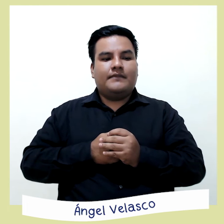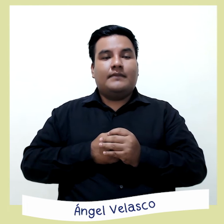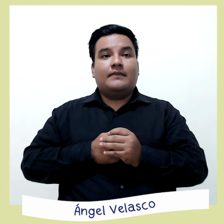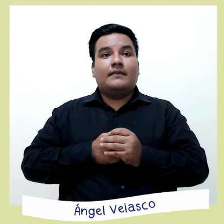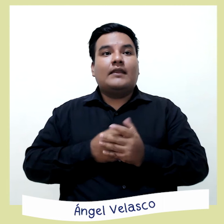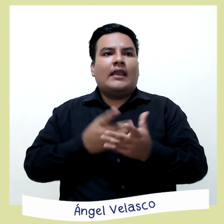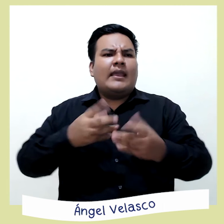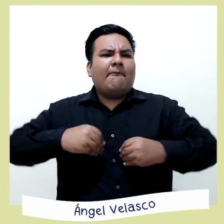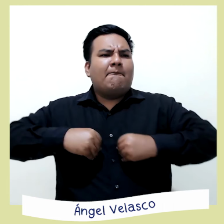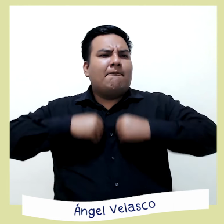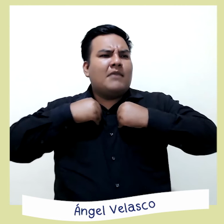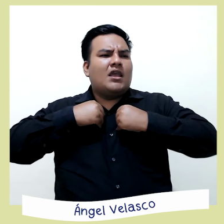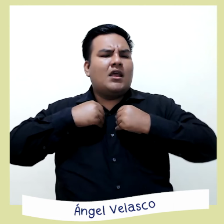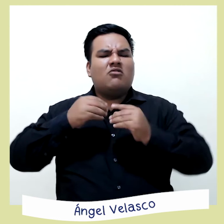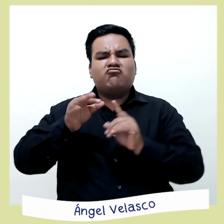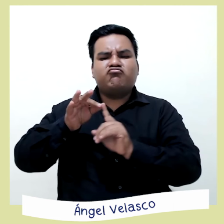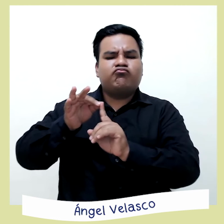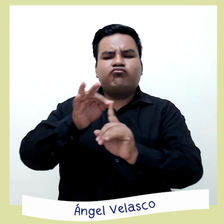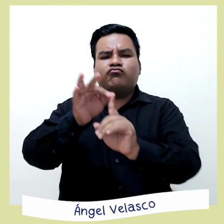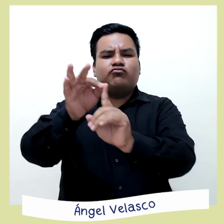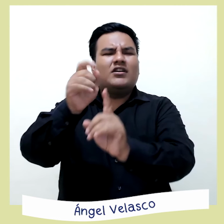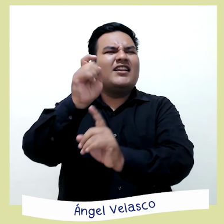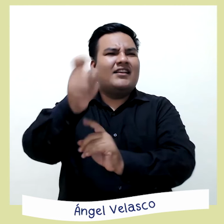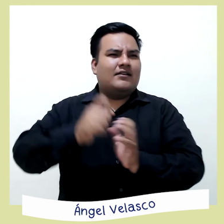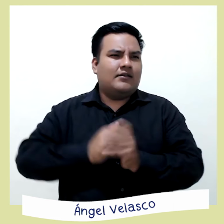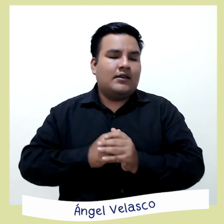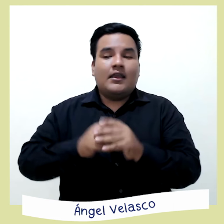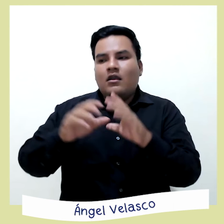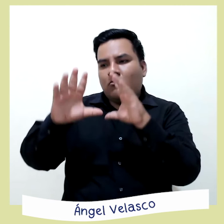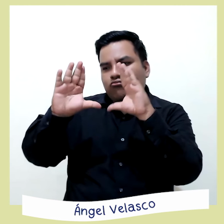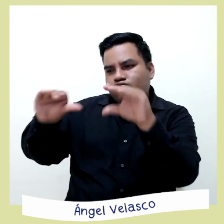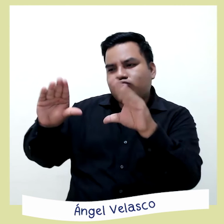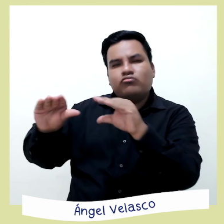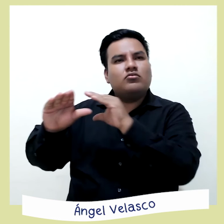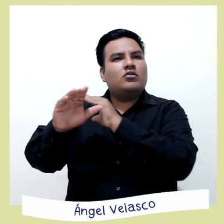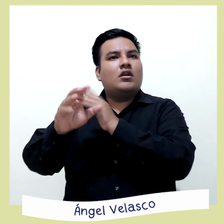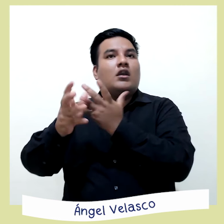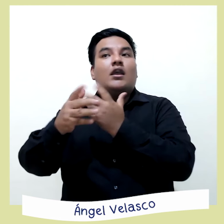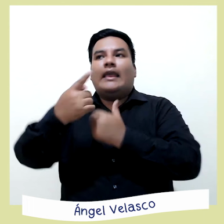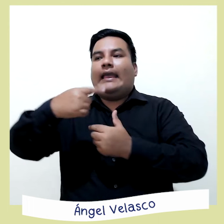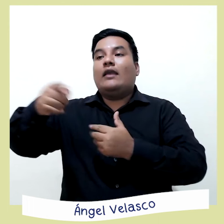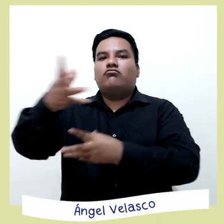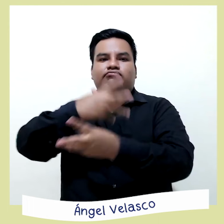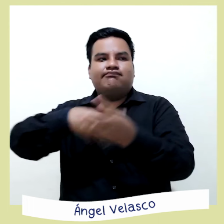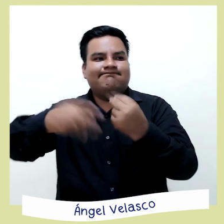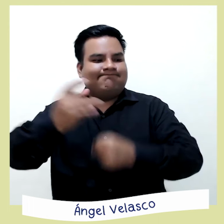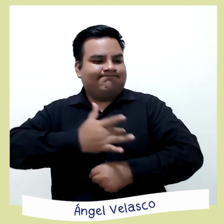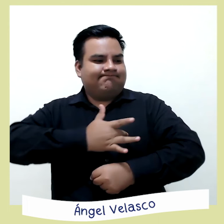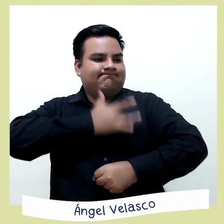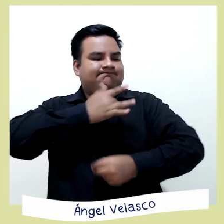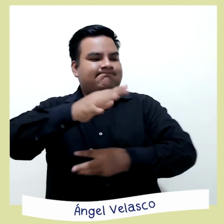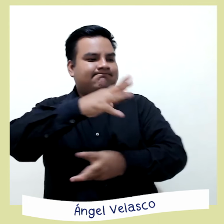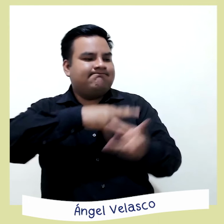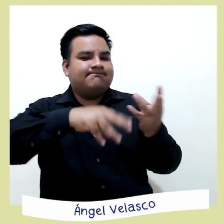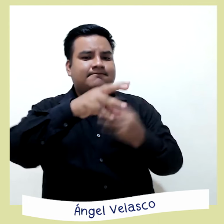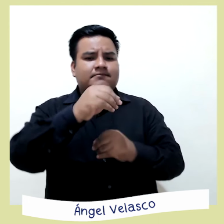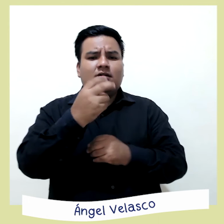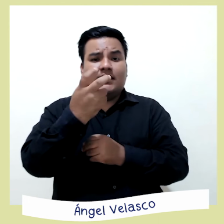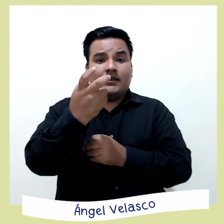pero ciertamente un tema que sigue faltando al interior es el relativo al curso de la vida y